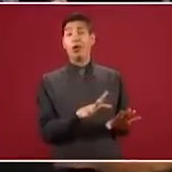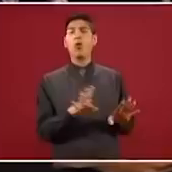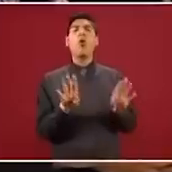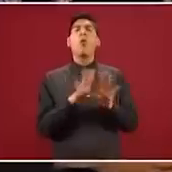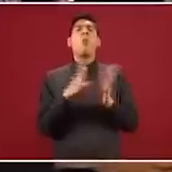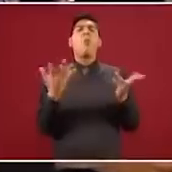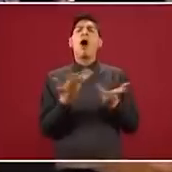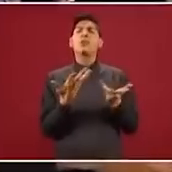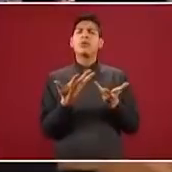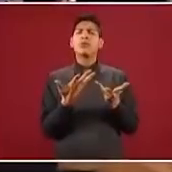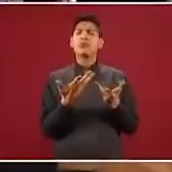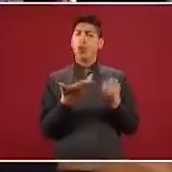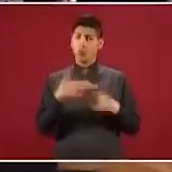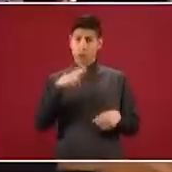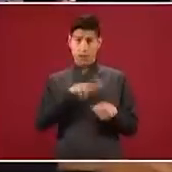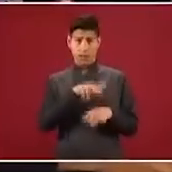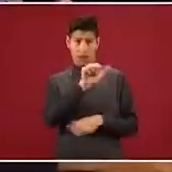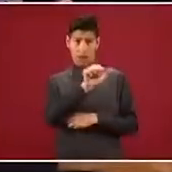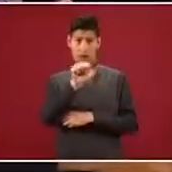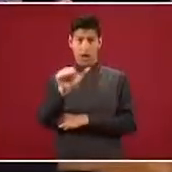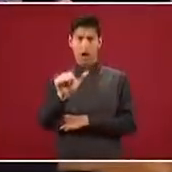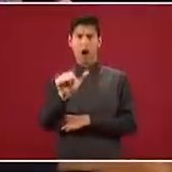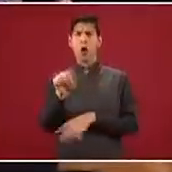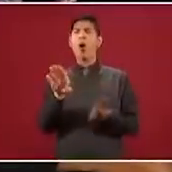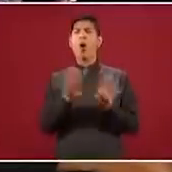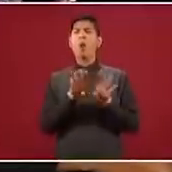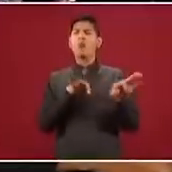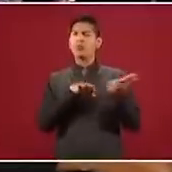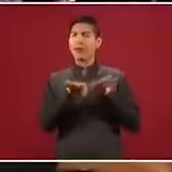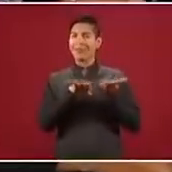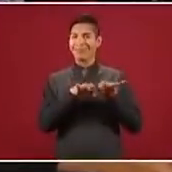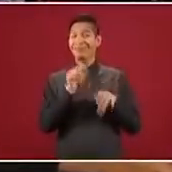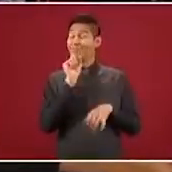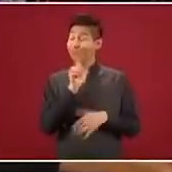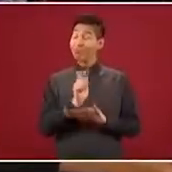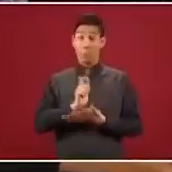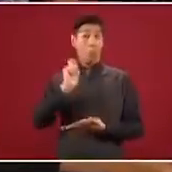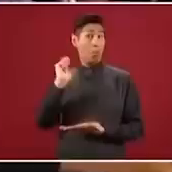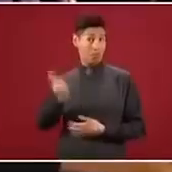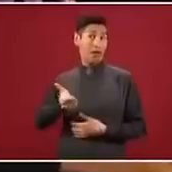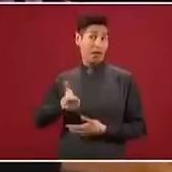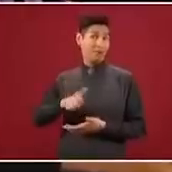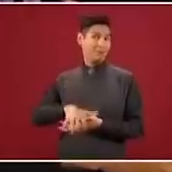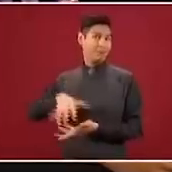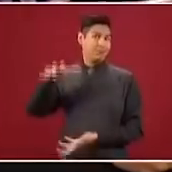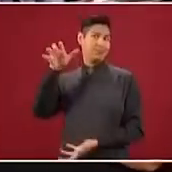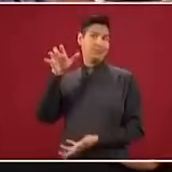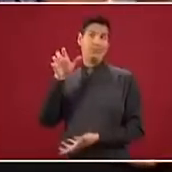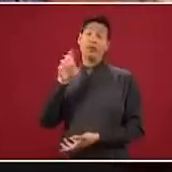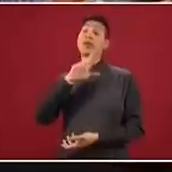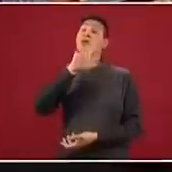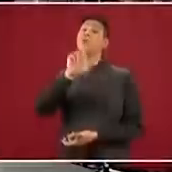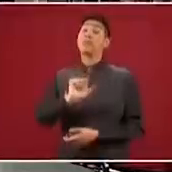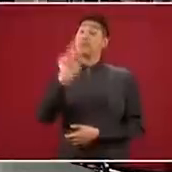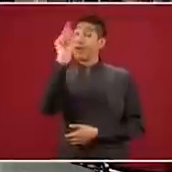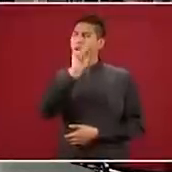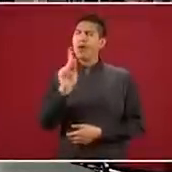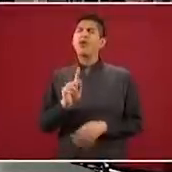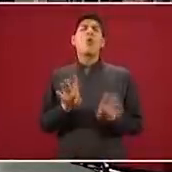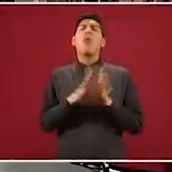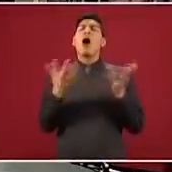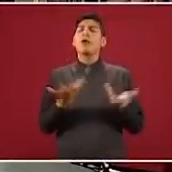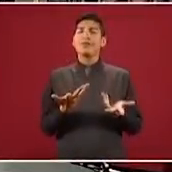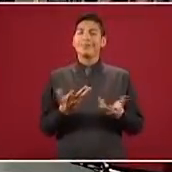donde además les cobran grandes cantidades por tratar de salvarlos y al final salen peor? Sí, gracias por la